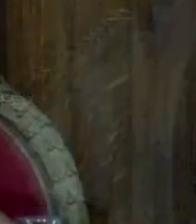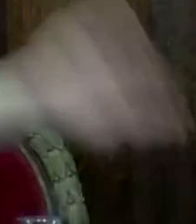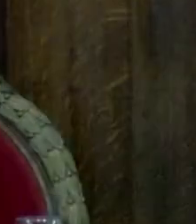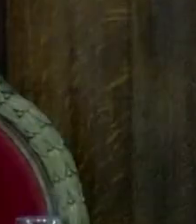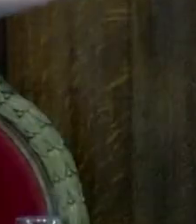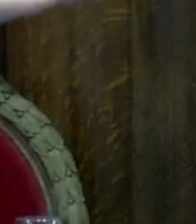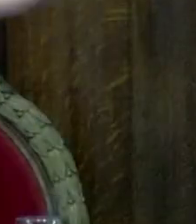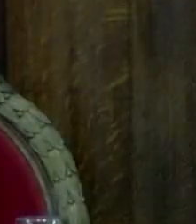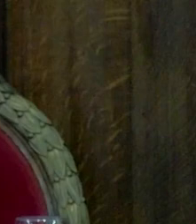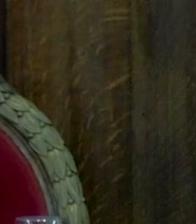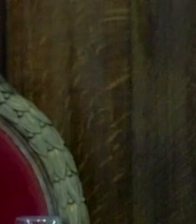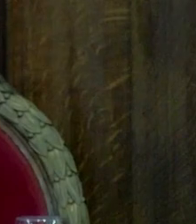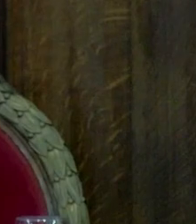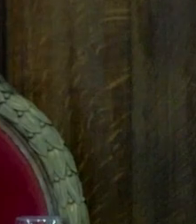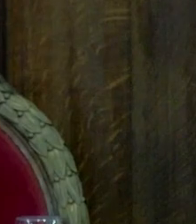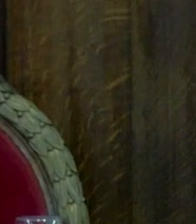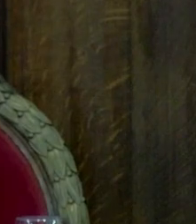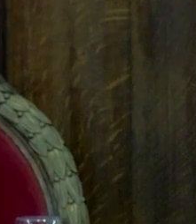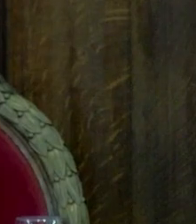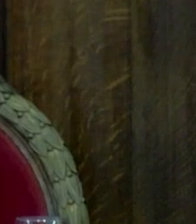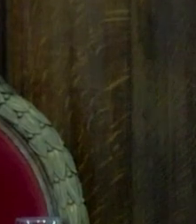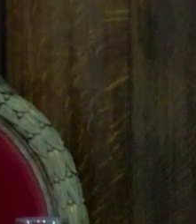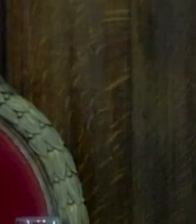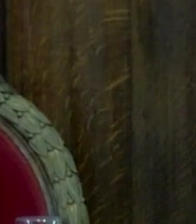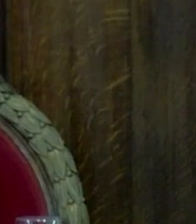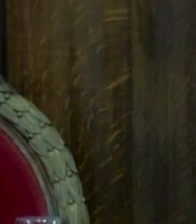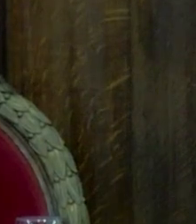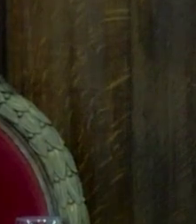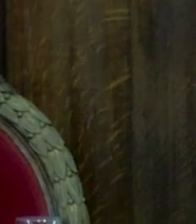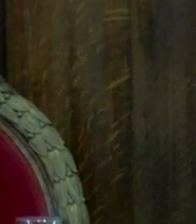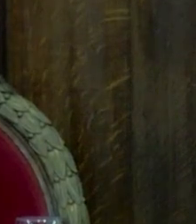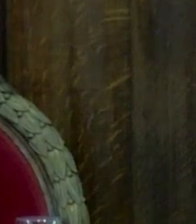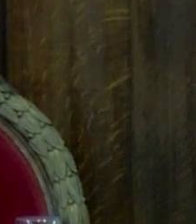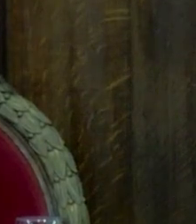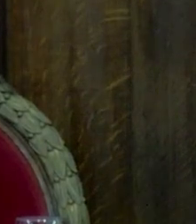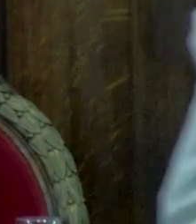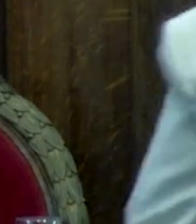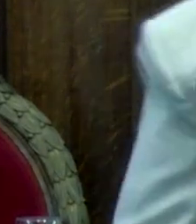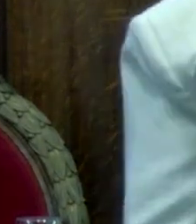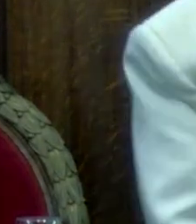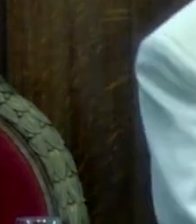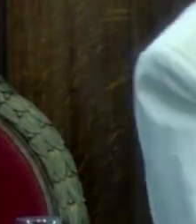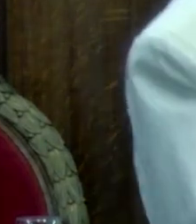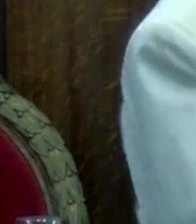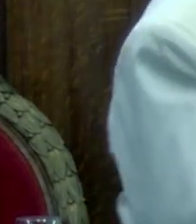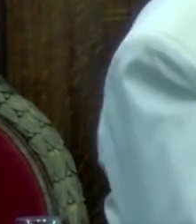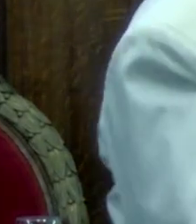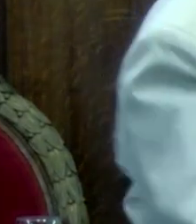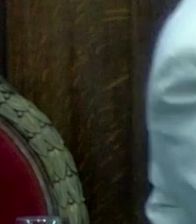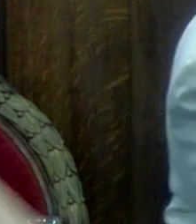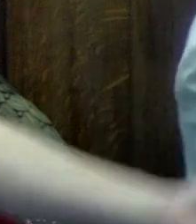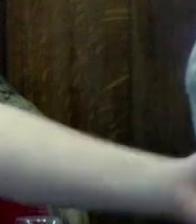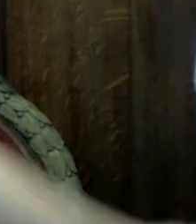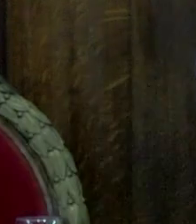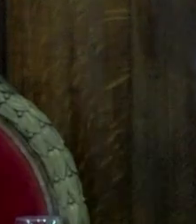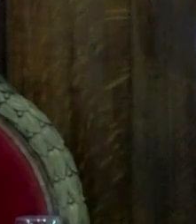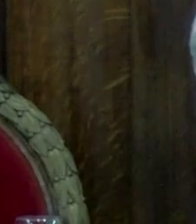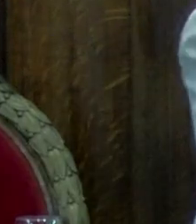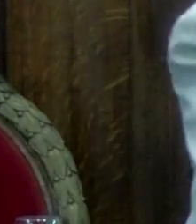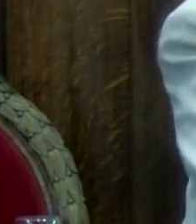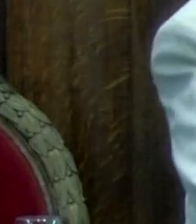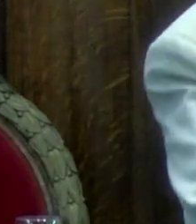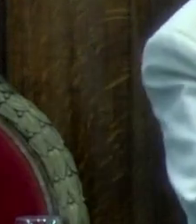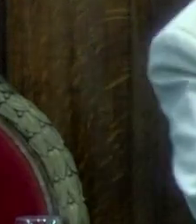Se han dado que cerrar el tú se la dejas siempre, colaborando con la ciudadanía y